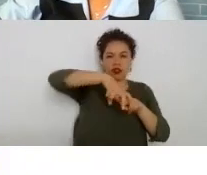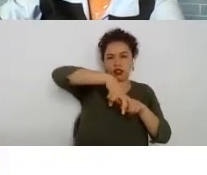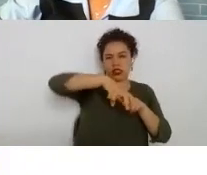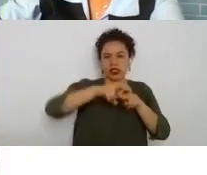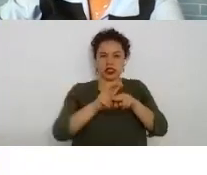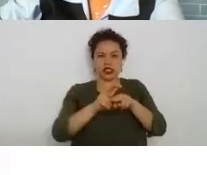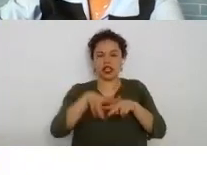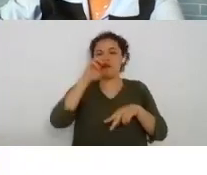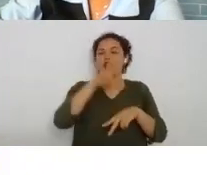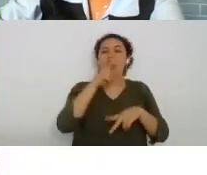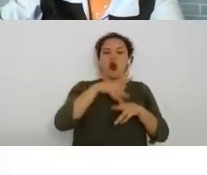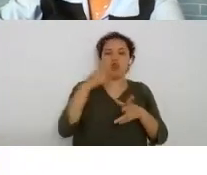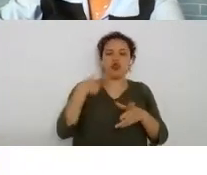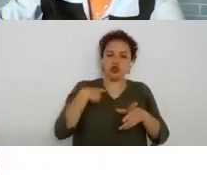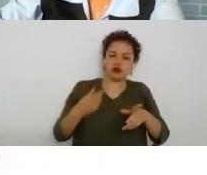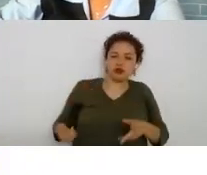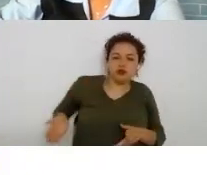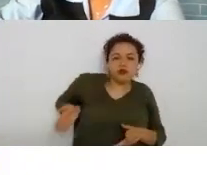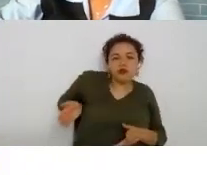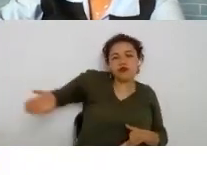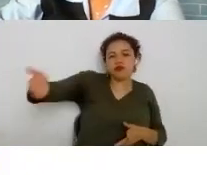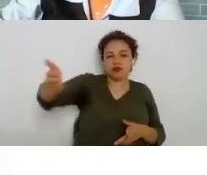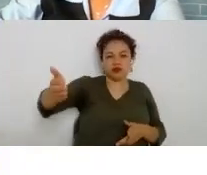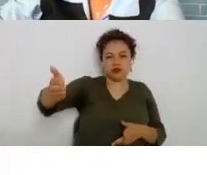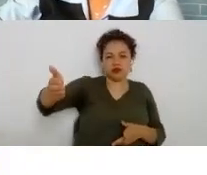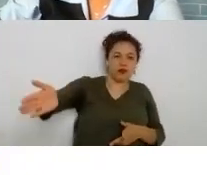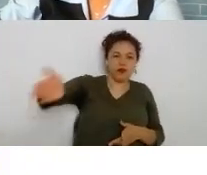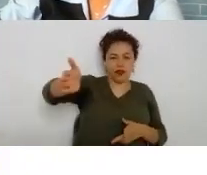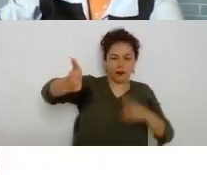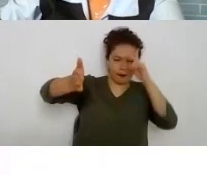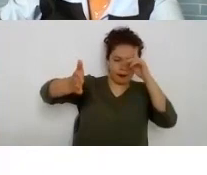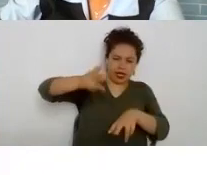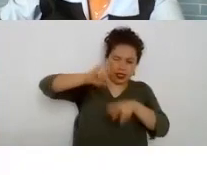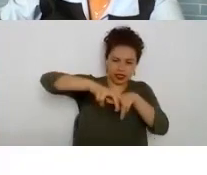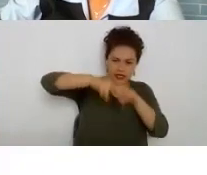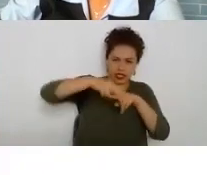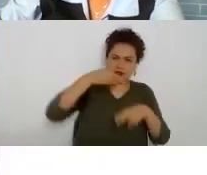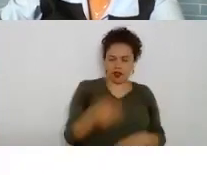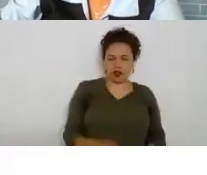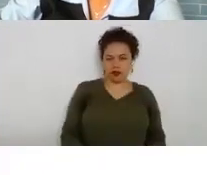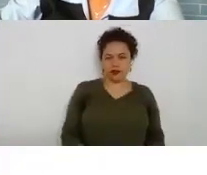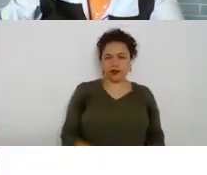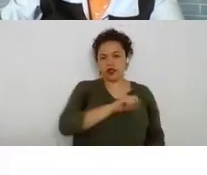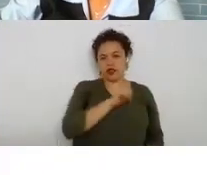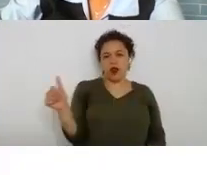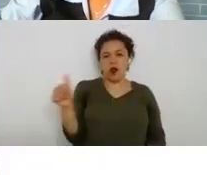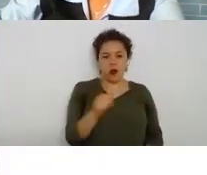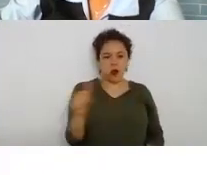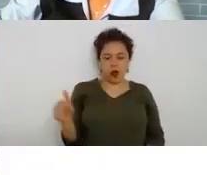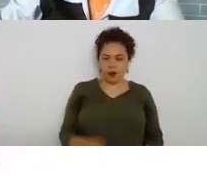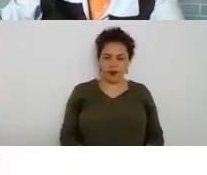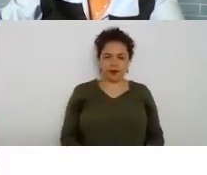cuellos. ¿Ok? Entonces nosotros le brindamos ese apoyo extra y procedemos a desplazarnos. Esa es la